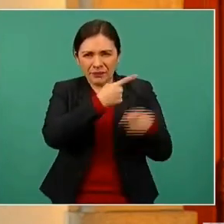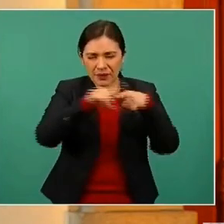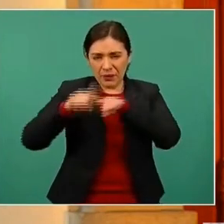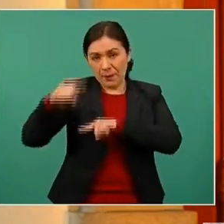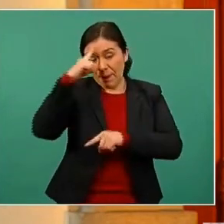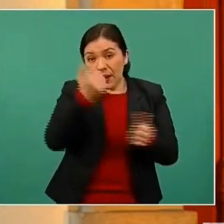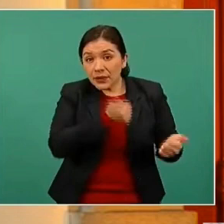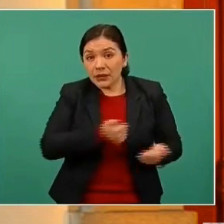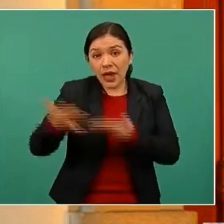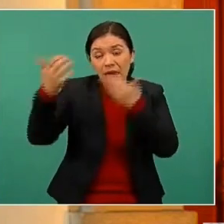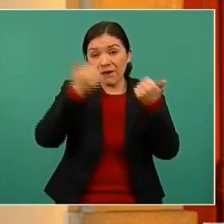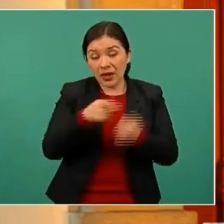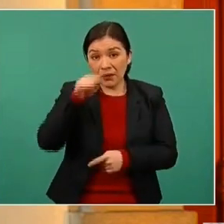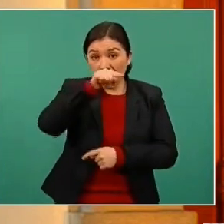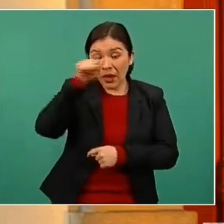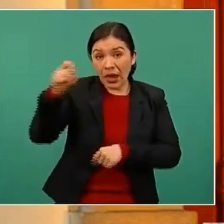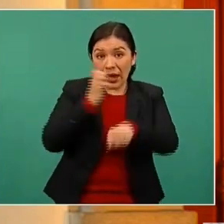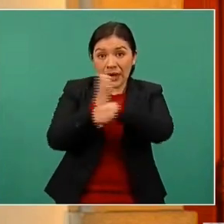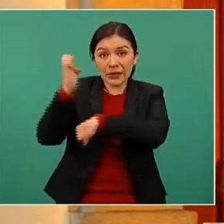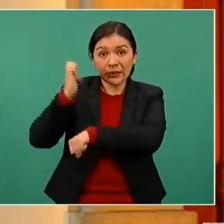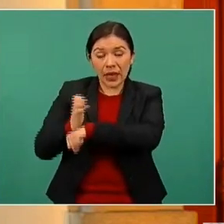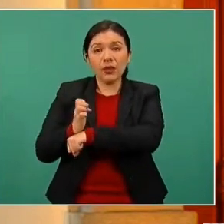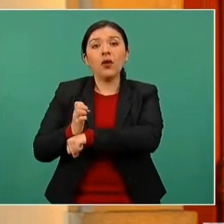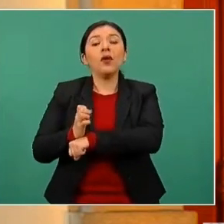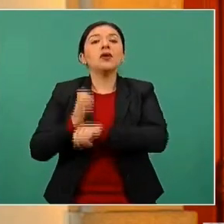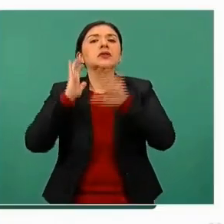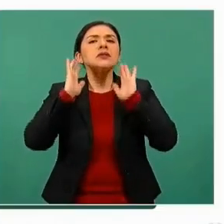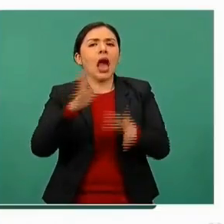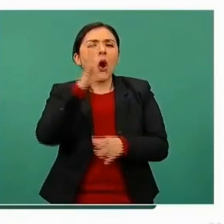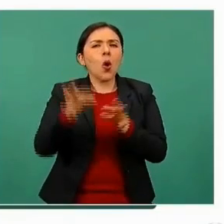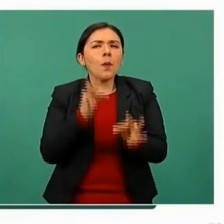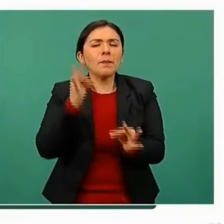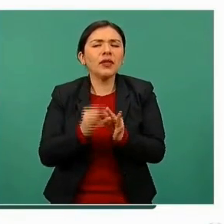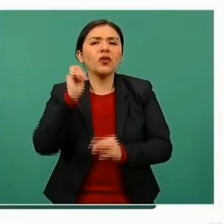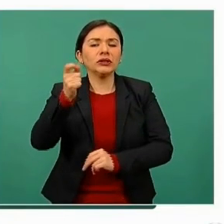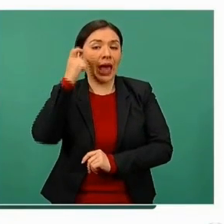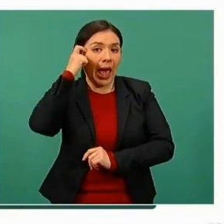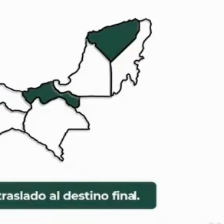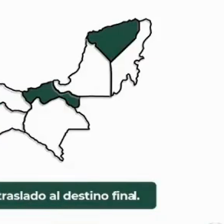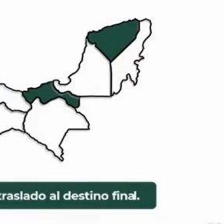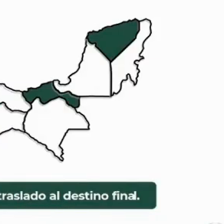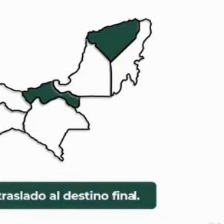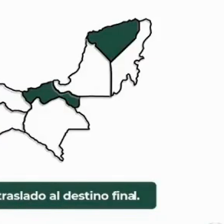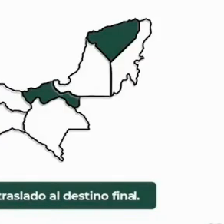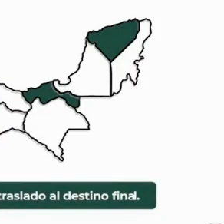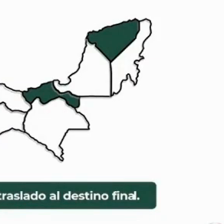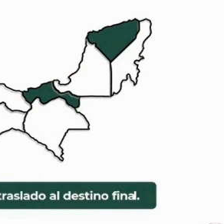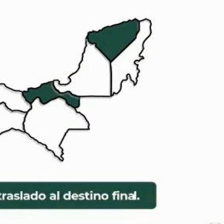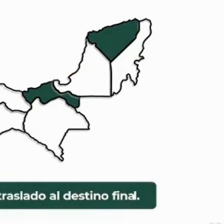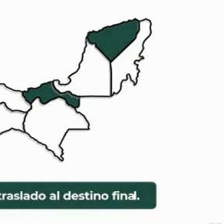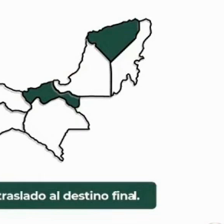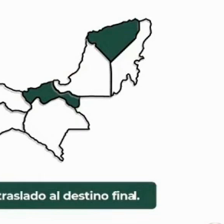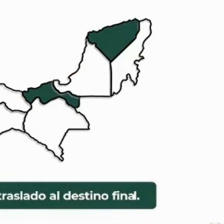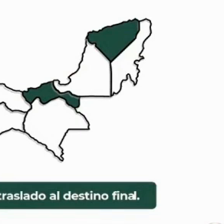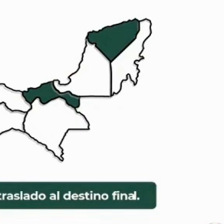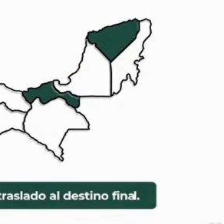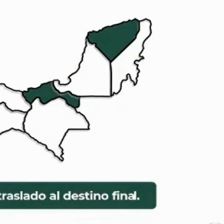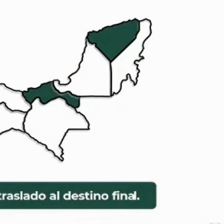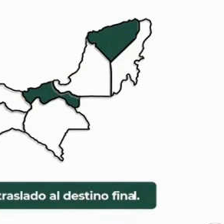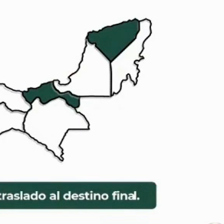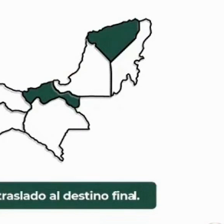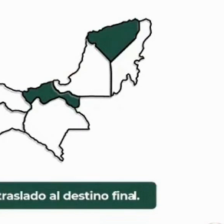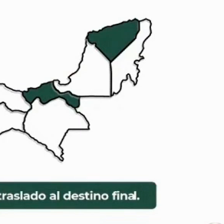distribución al destino final ya completamos lo que es guerrero y tlaxcala con atendiendo a